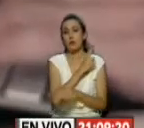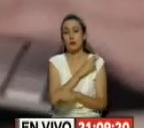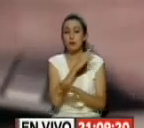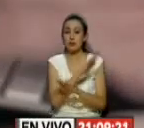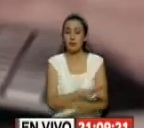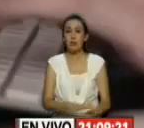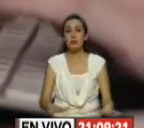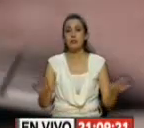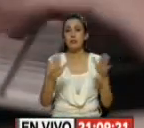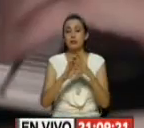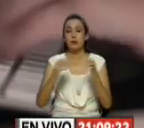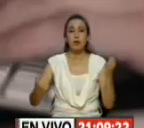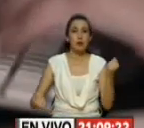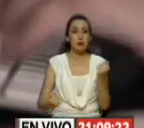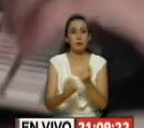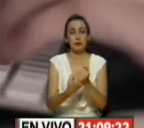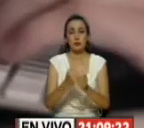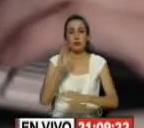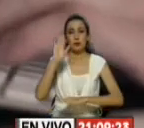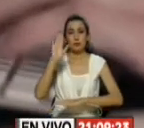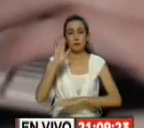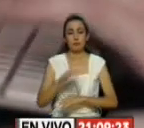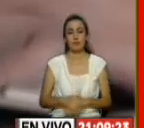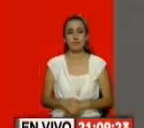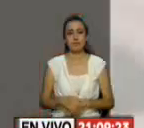país por su apoyo y compromiso.